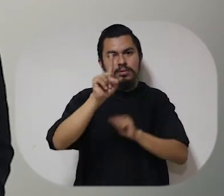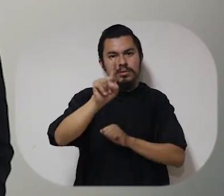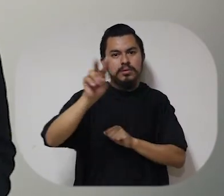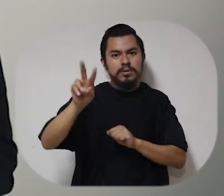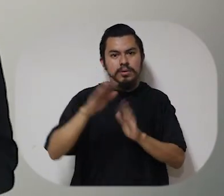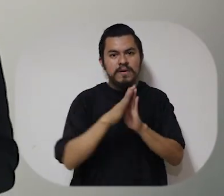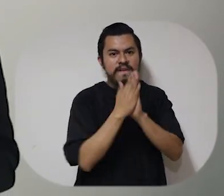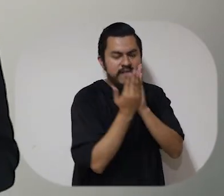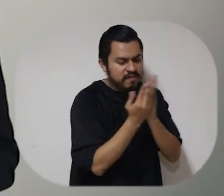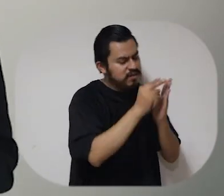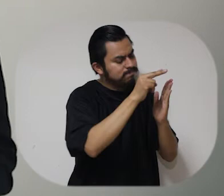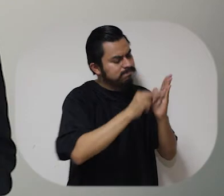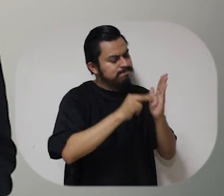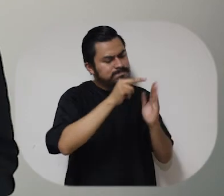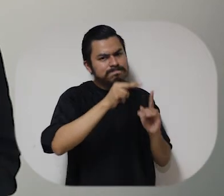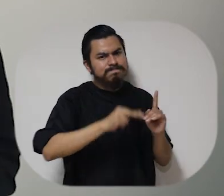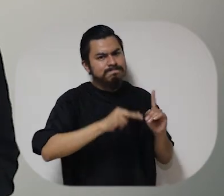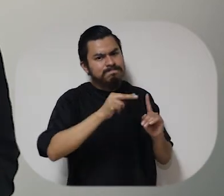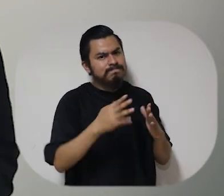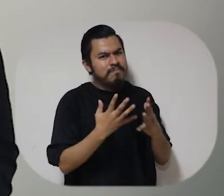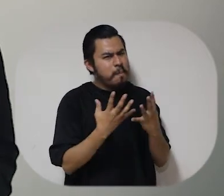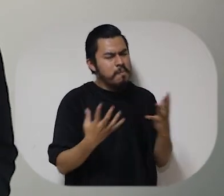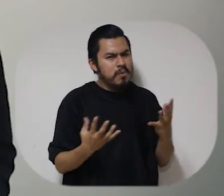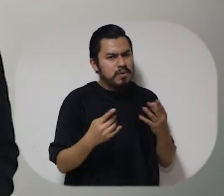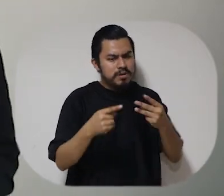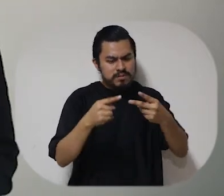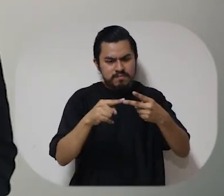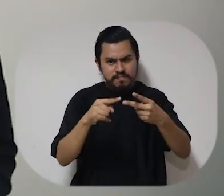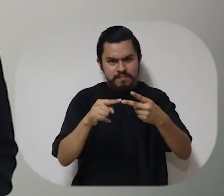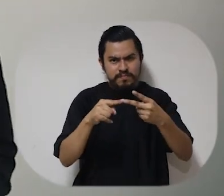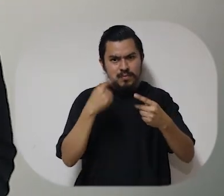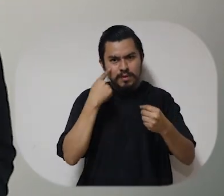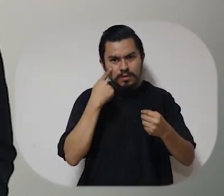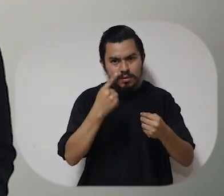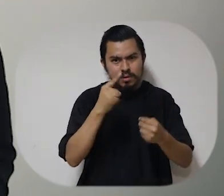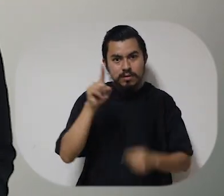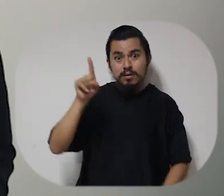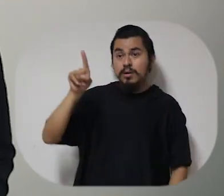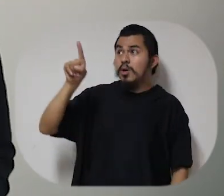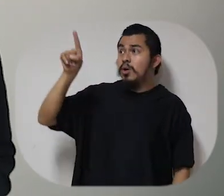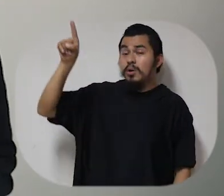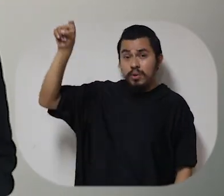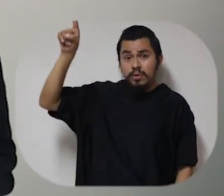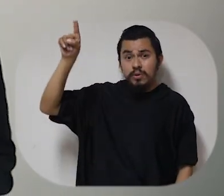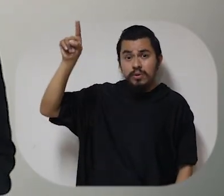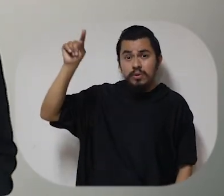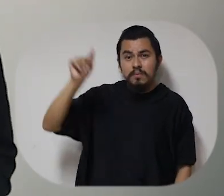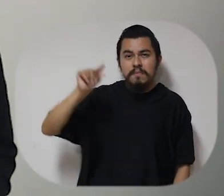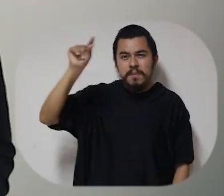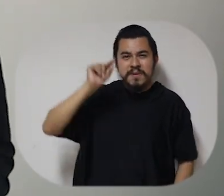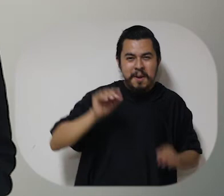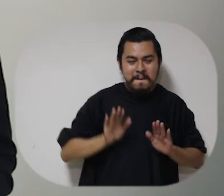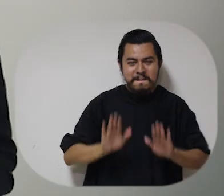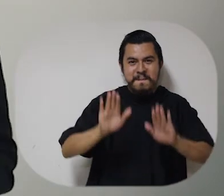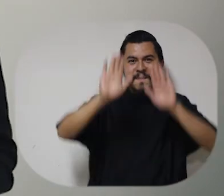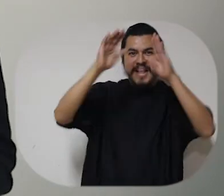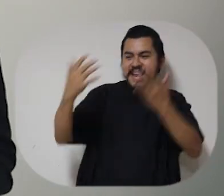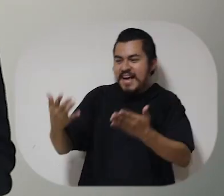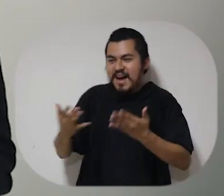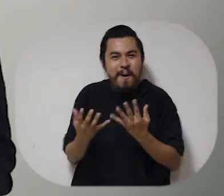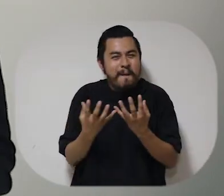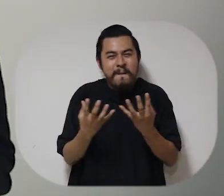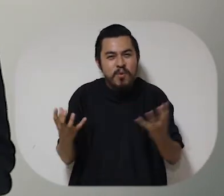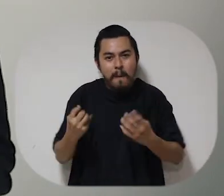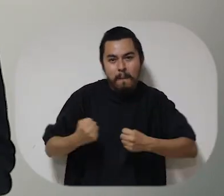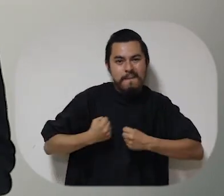muchas características. En especial, nosotros vemos que Dios, en vez de permitirnos varios milagros